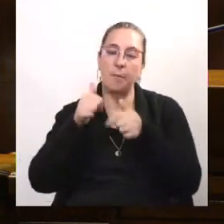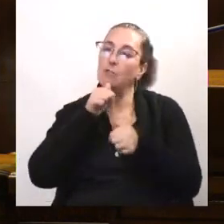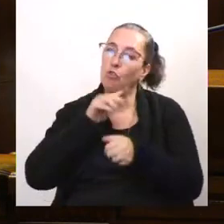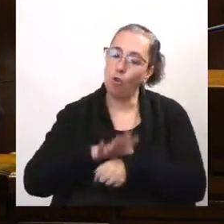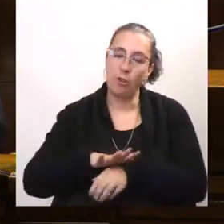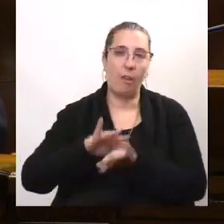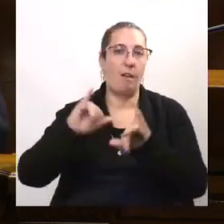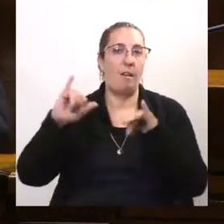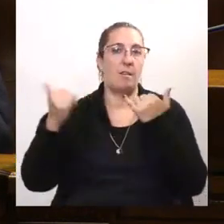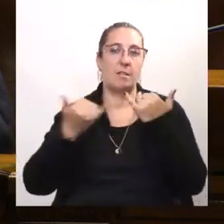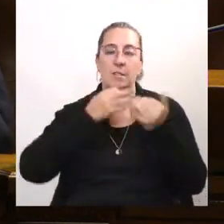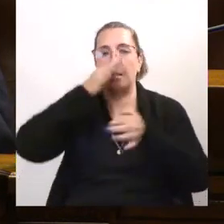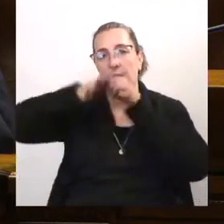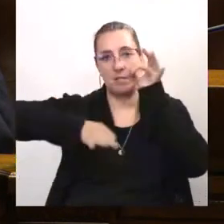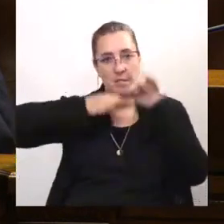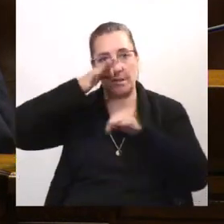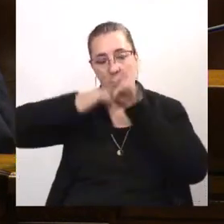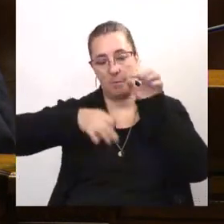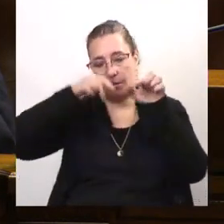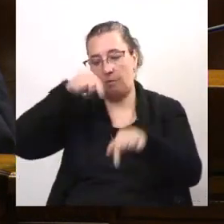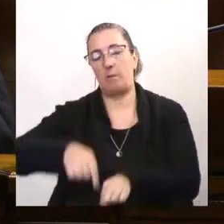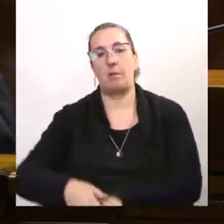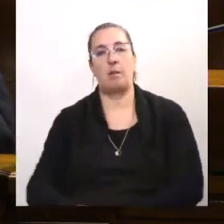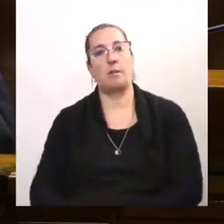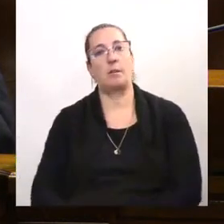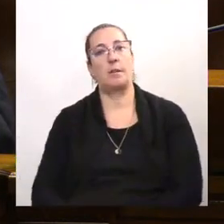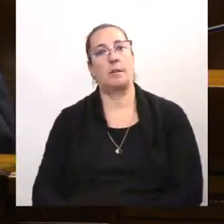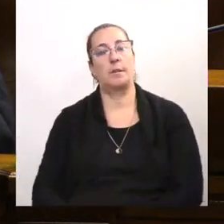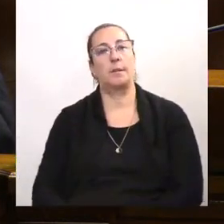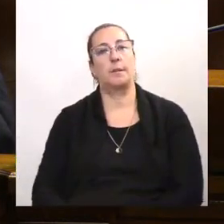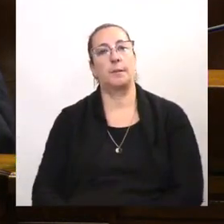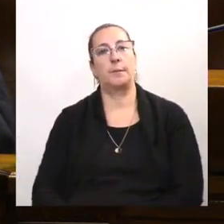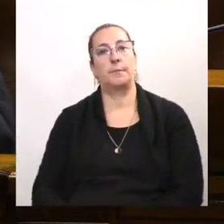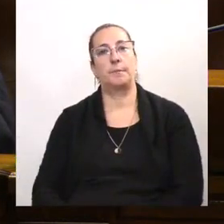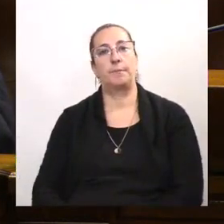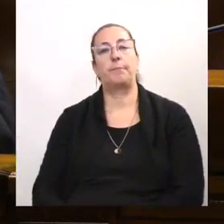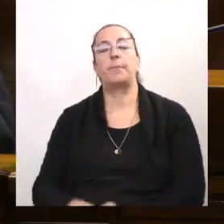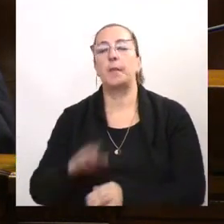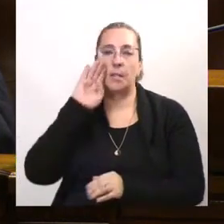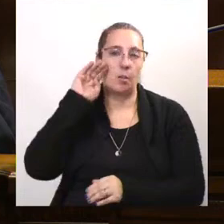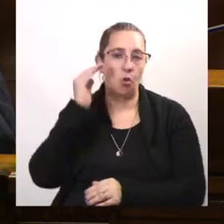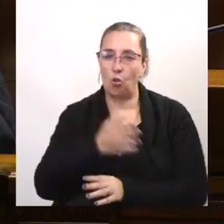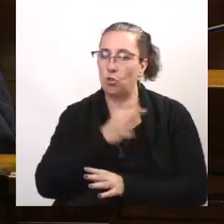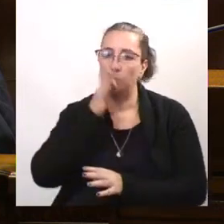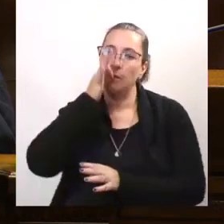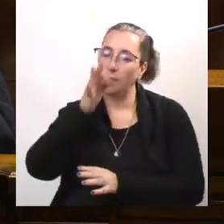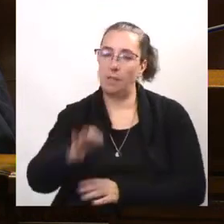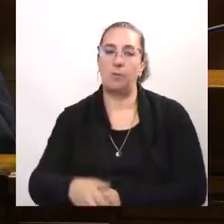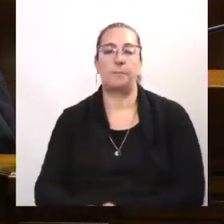sido ampliamente difundida, resaltada, reconocida.